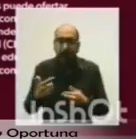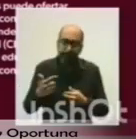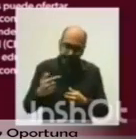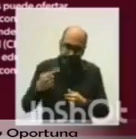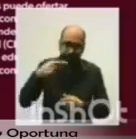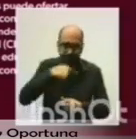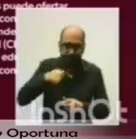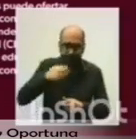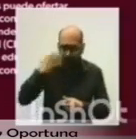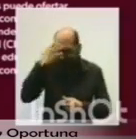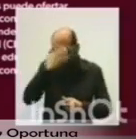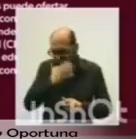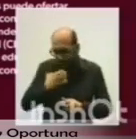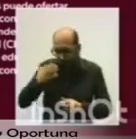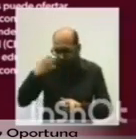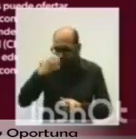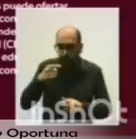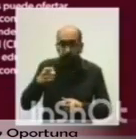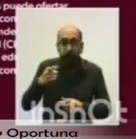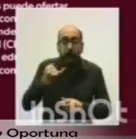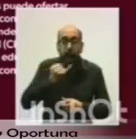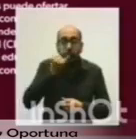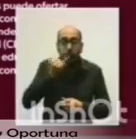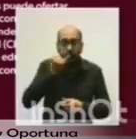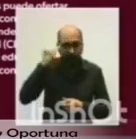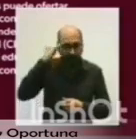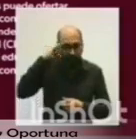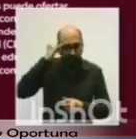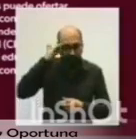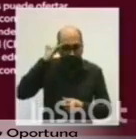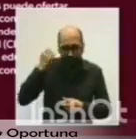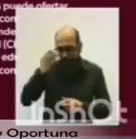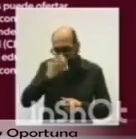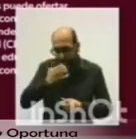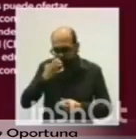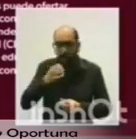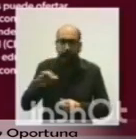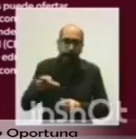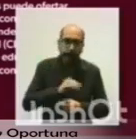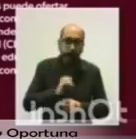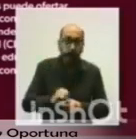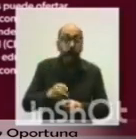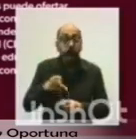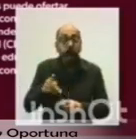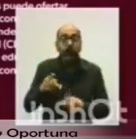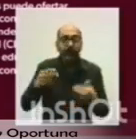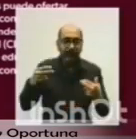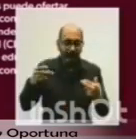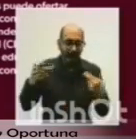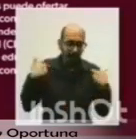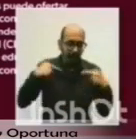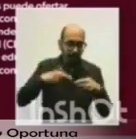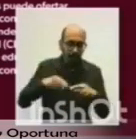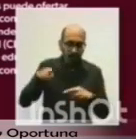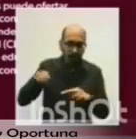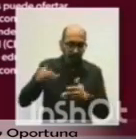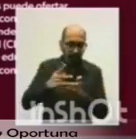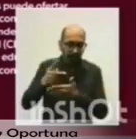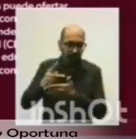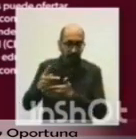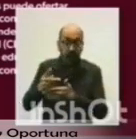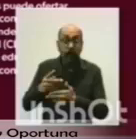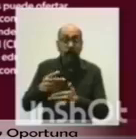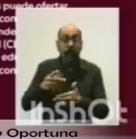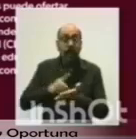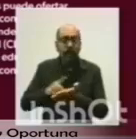en donde van a desear trabajar en el estado. Pero estos normalistas recién egresados 2022, pues tienen su derecho hasta el año que